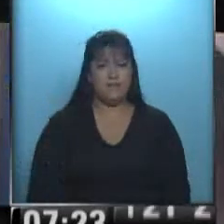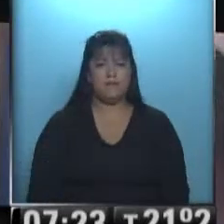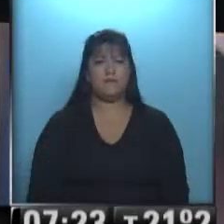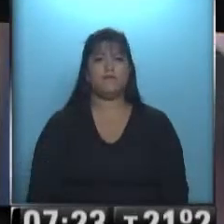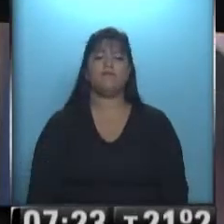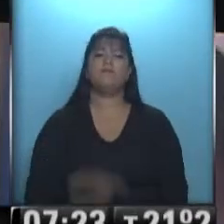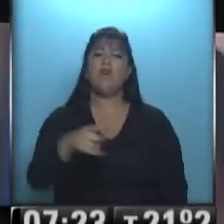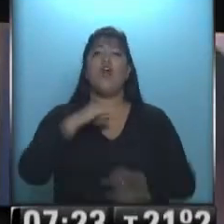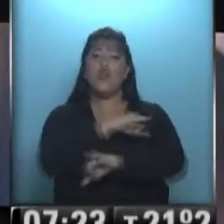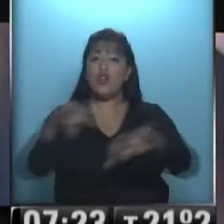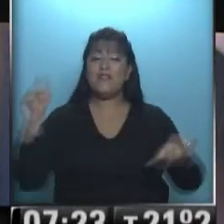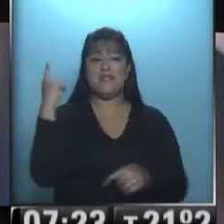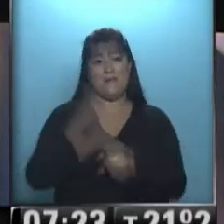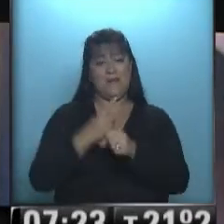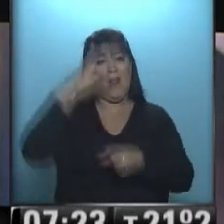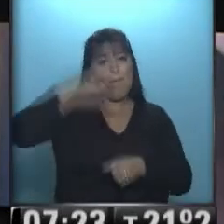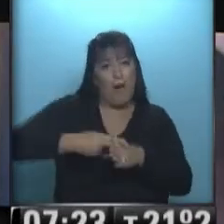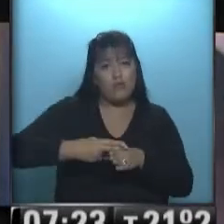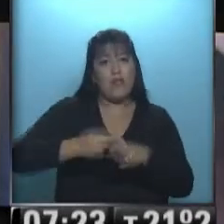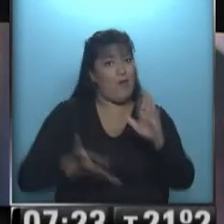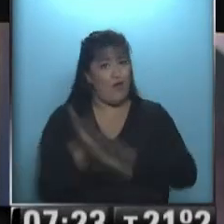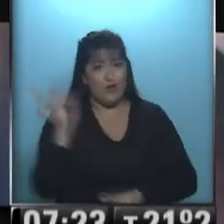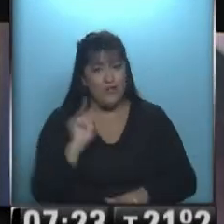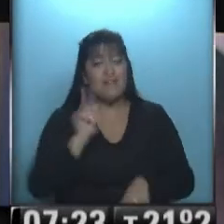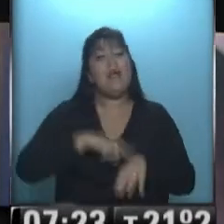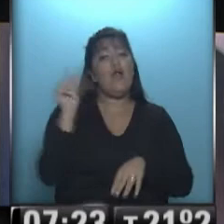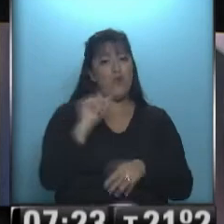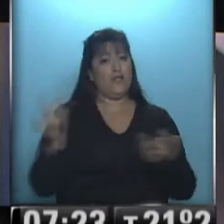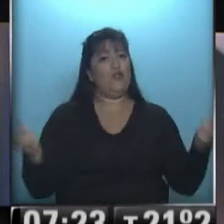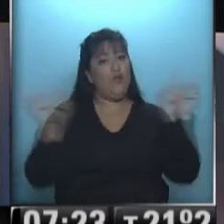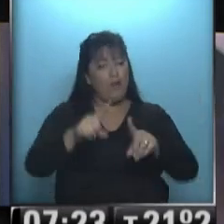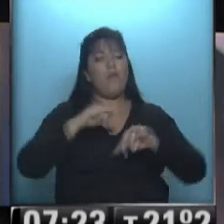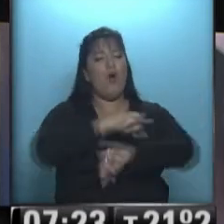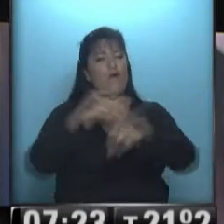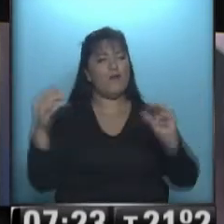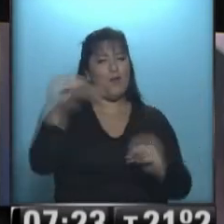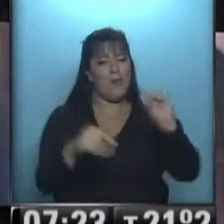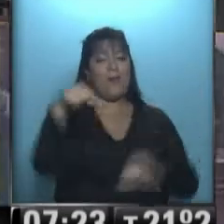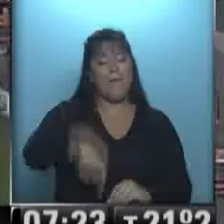Y con esta noticia hacemos la primera pausa, pero no se vayan porque volvemos en minutos con más información en Visión 7 Mañana.